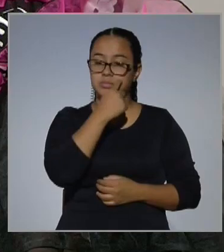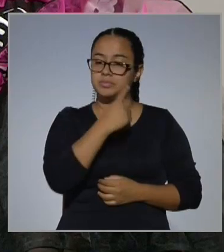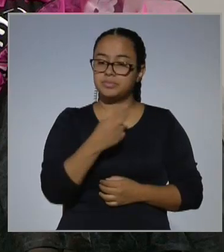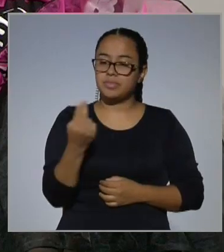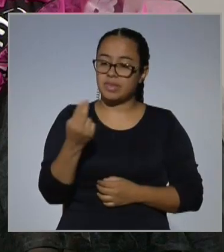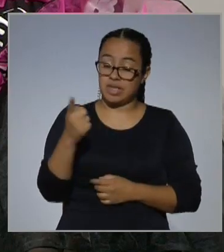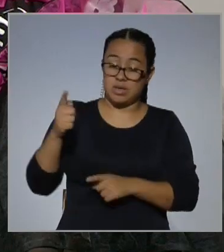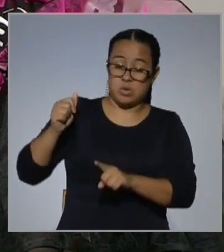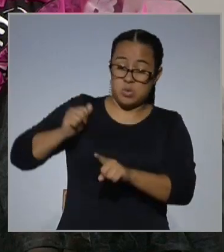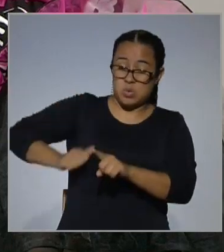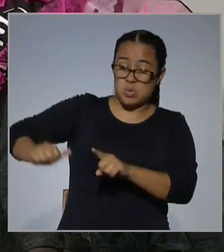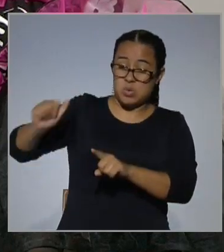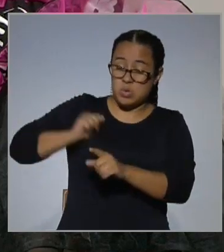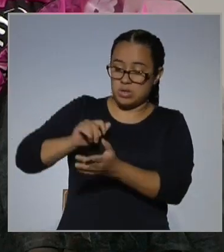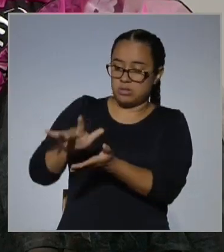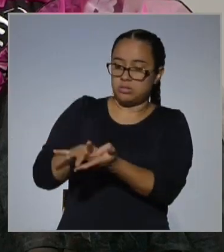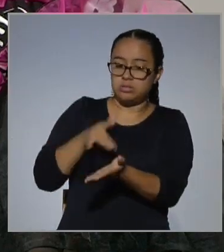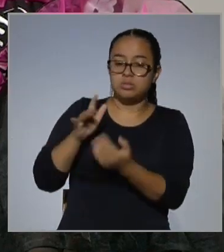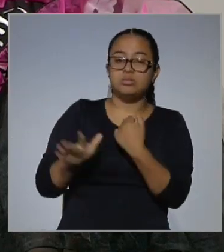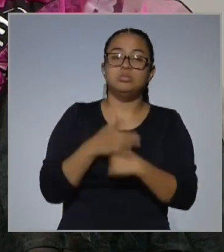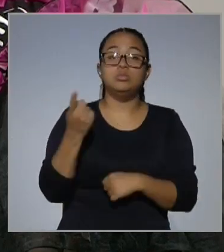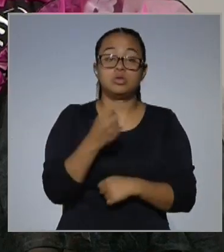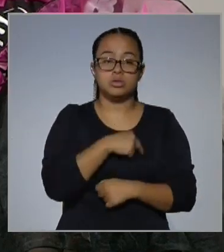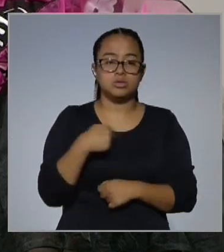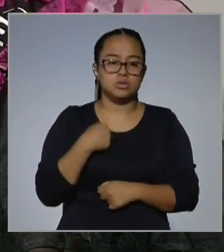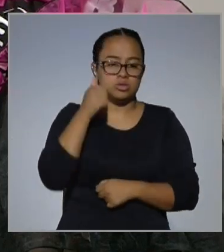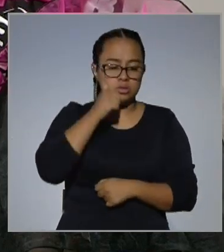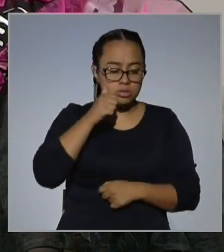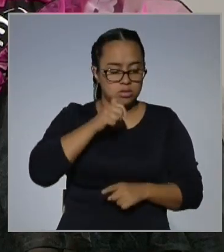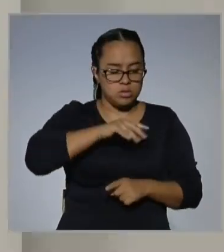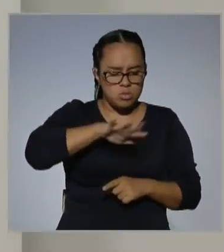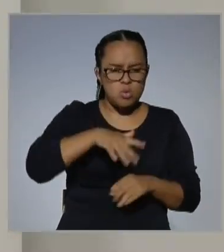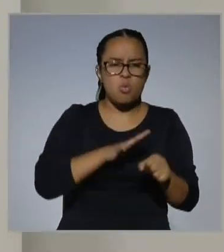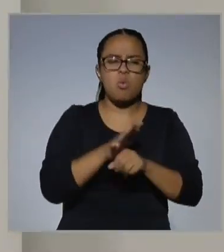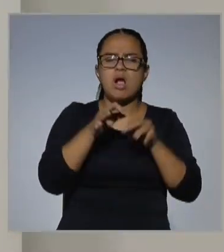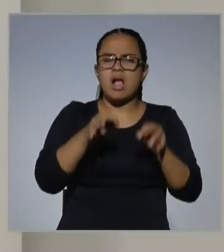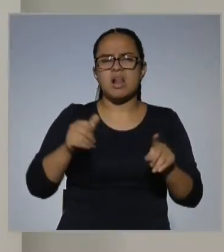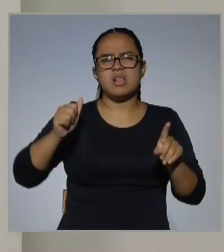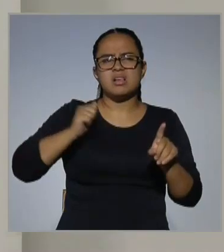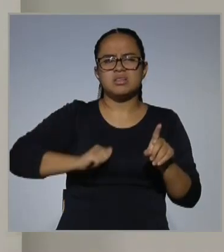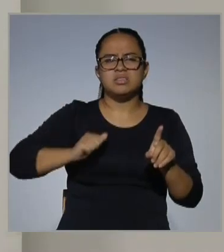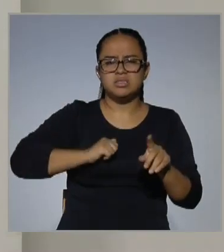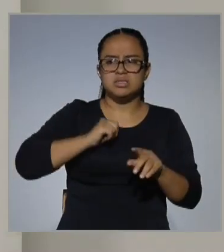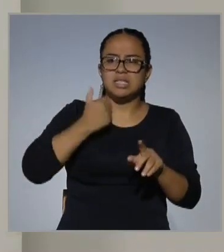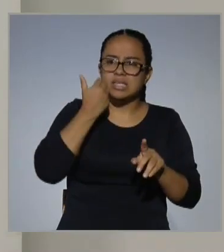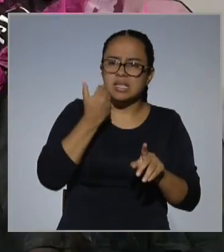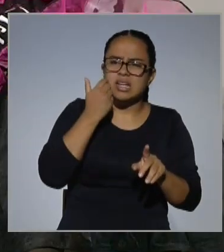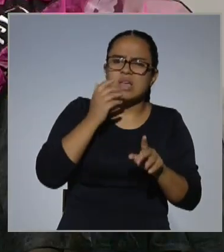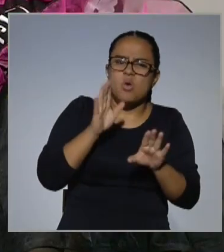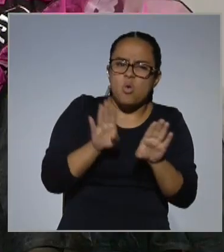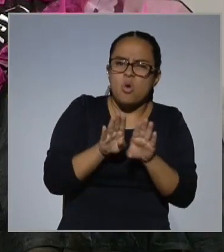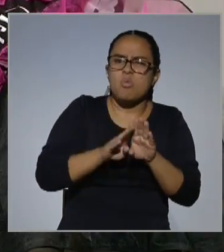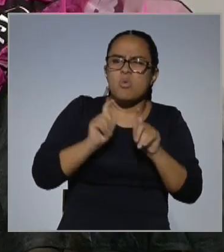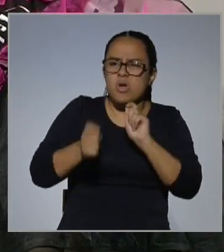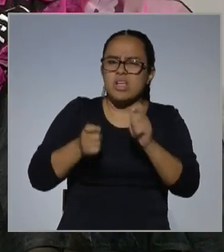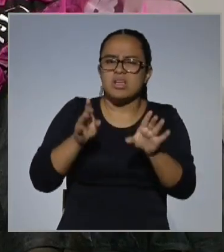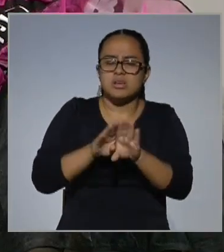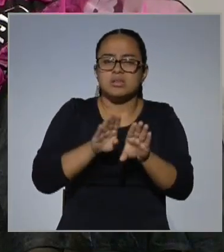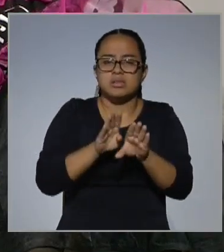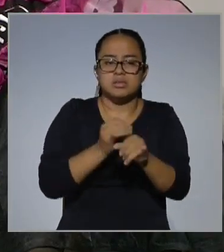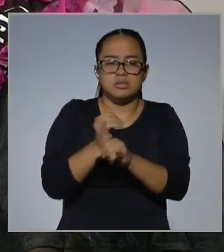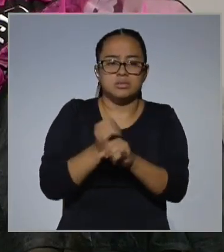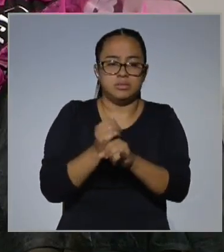algo prehispánico, porque todo el tiempo estamos tratando de buscar el origen prehispánico de todo, es más bien